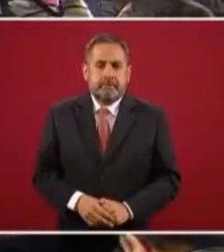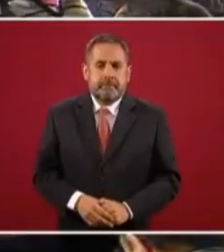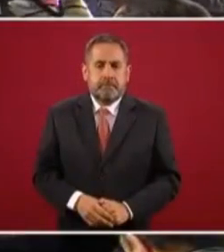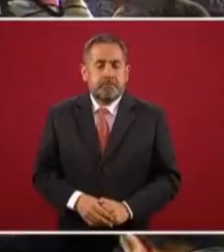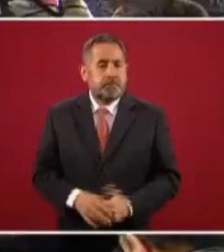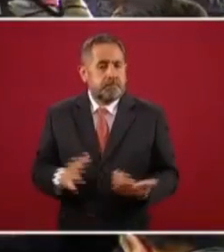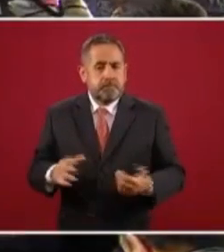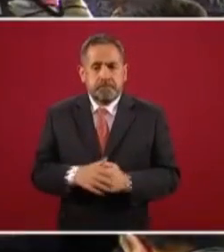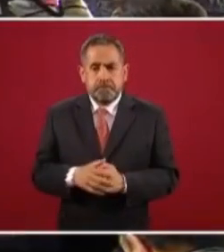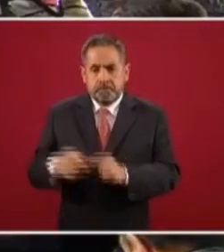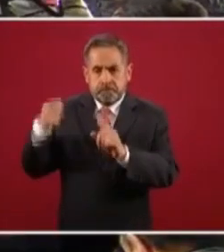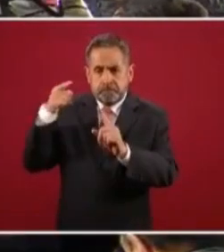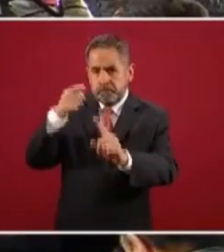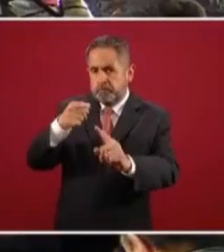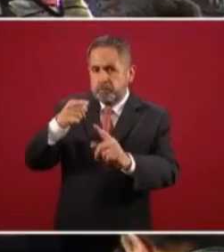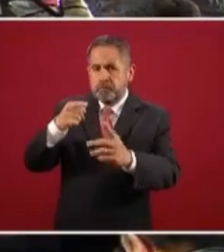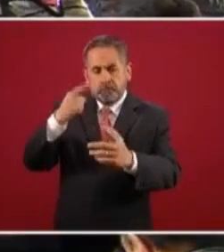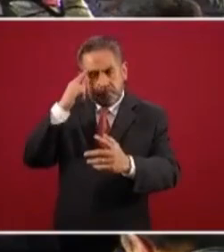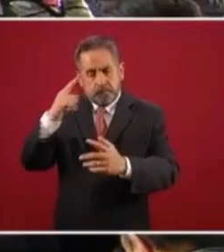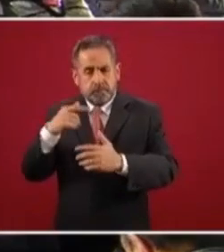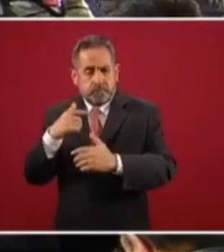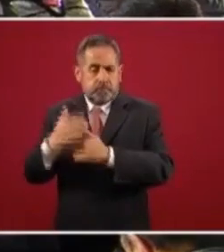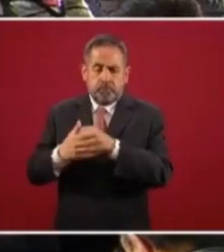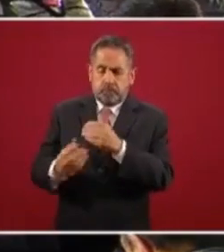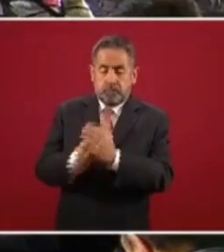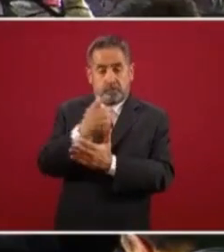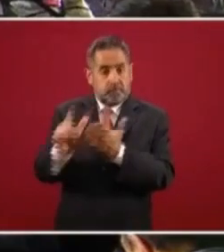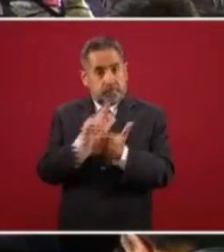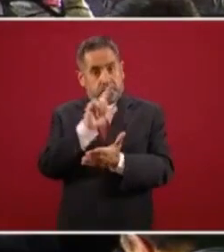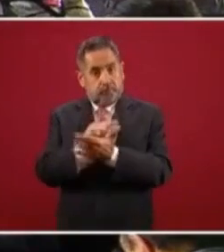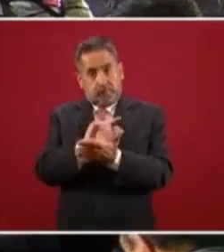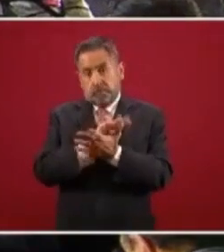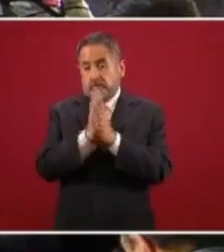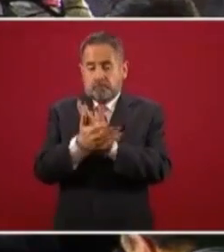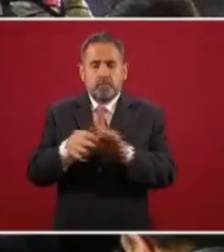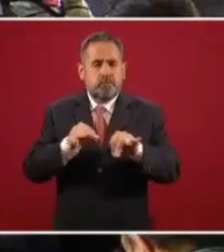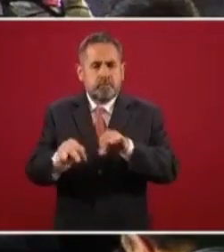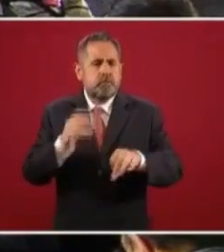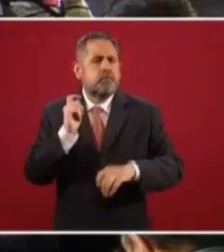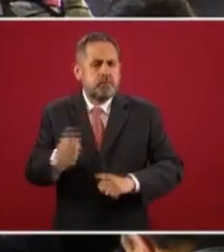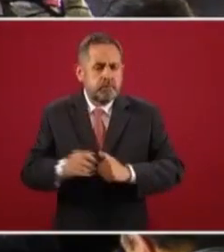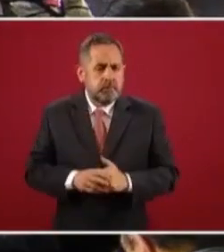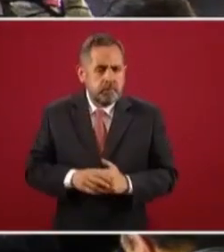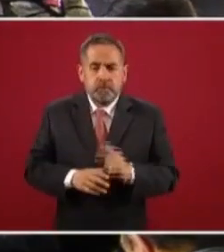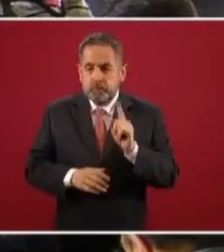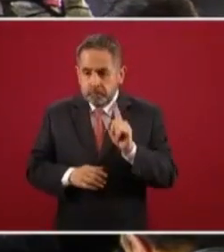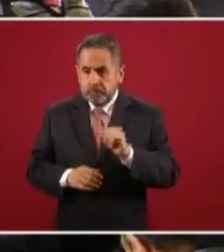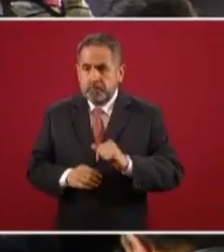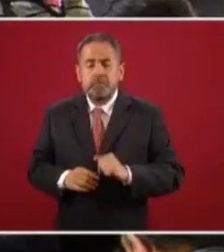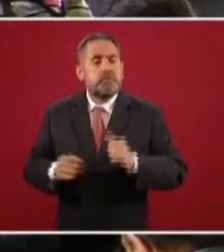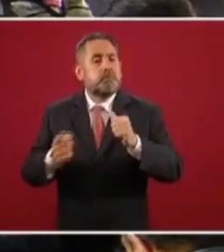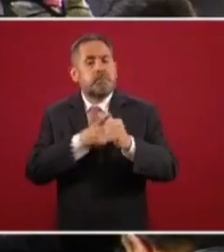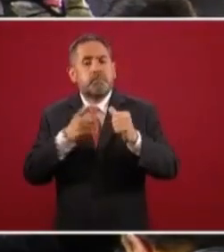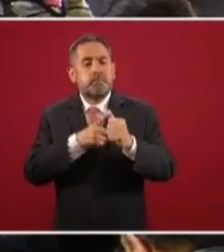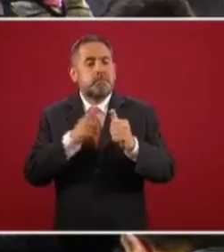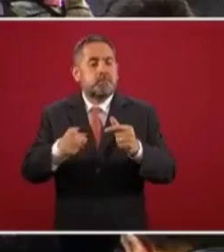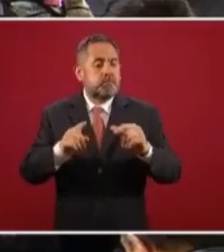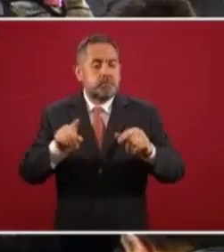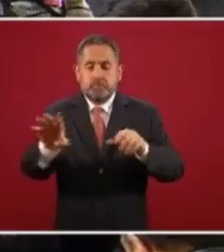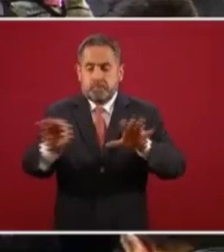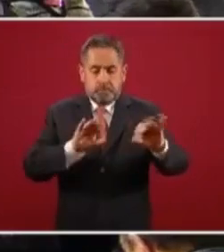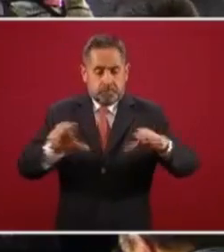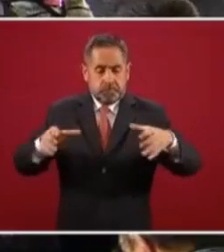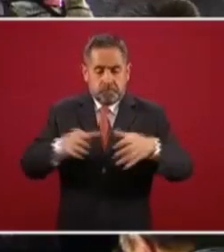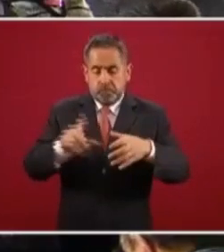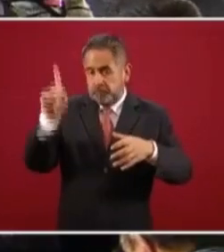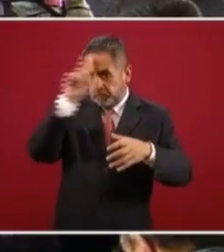son los principales avances en la implementación de la reforma laboral? Primero, la instalación del Consejo de